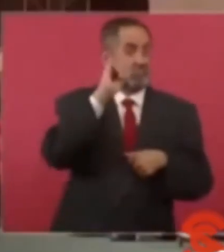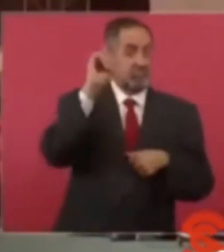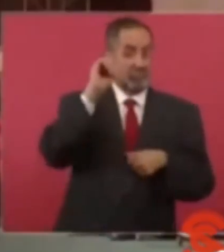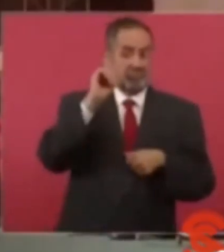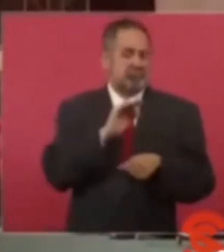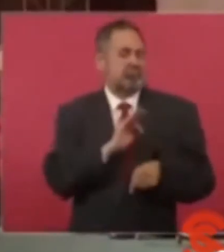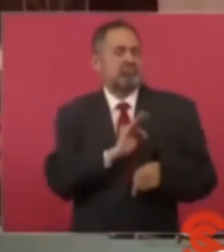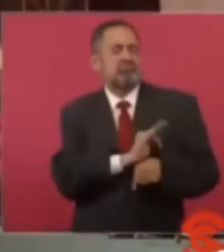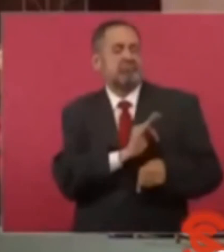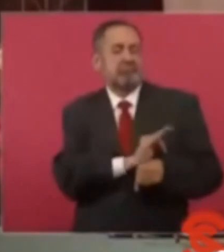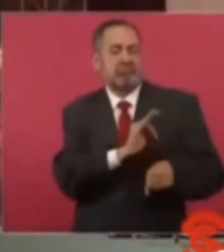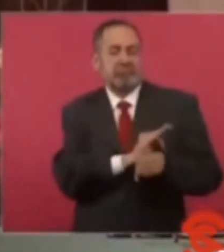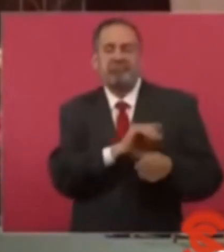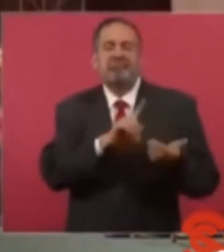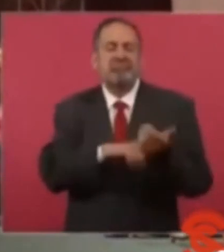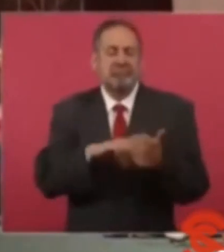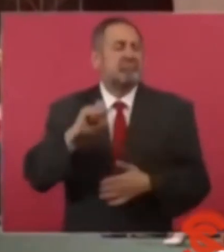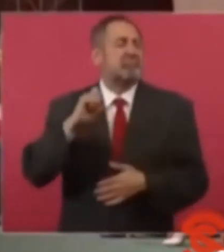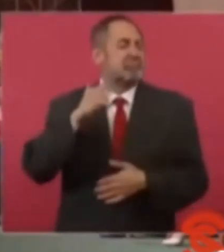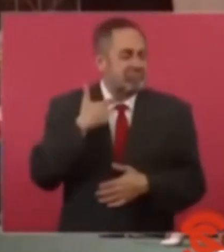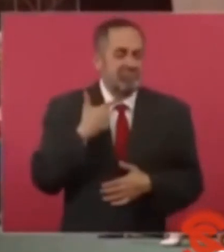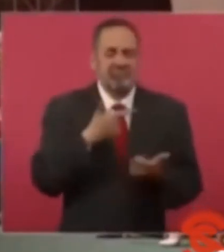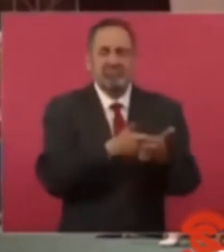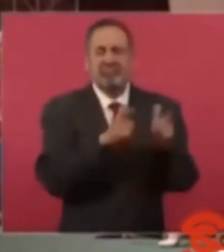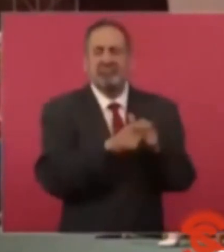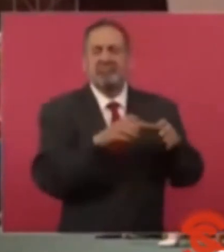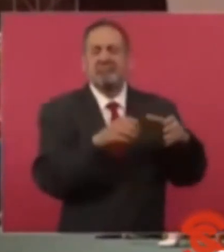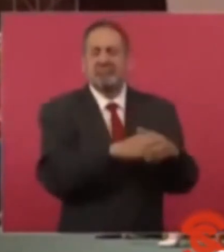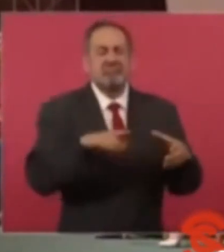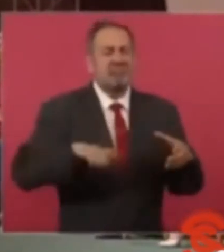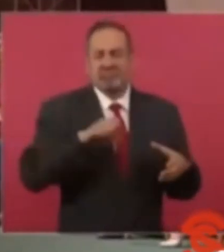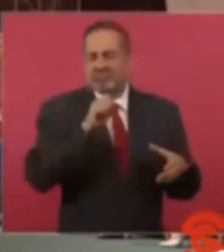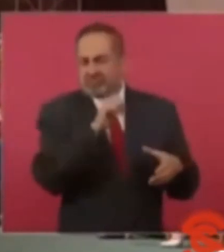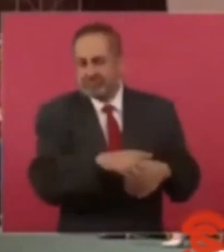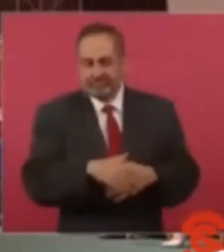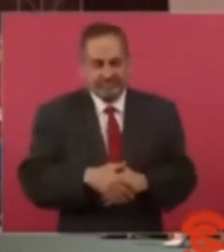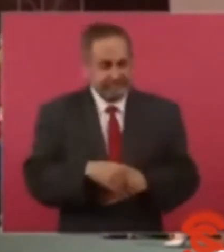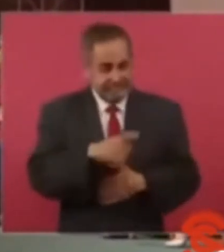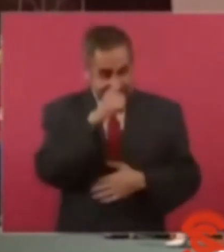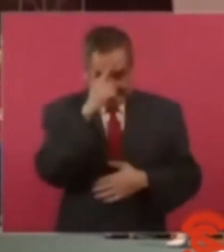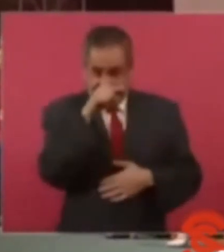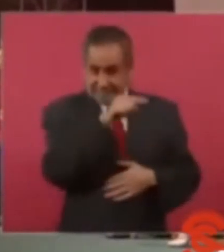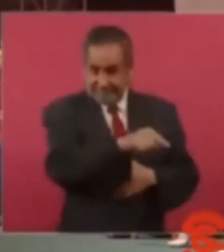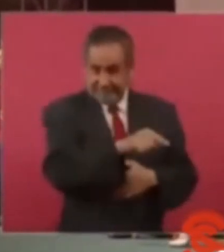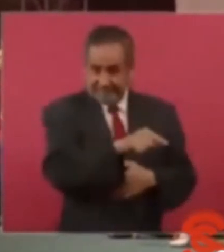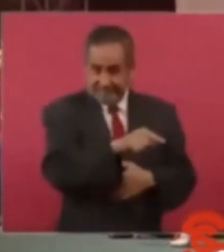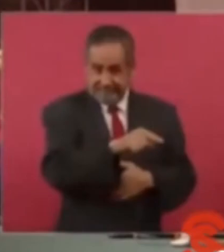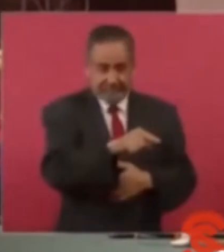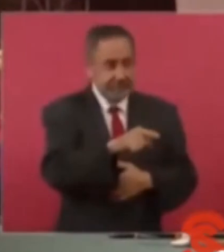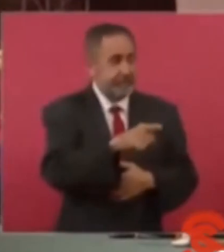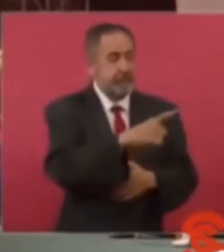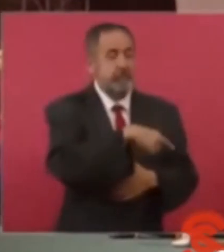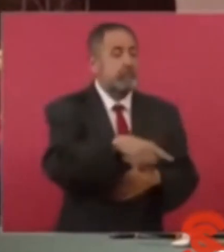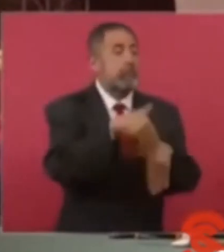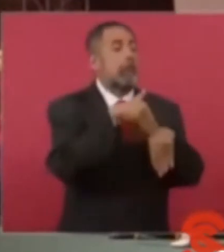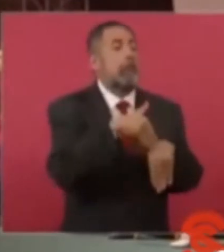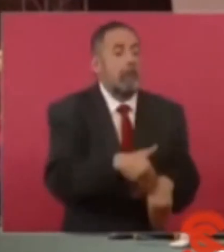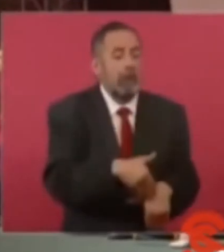nivel del antiguo régimen. Y a él le